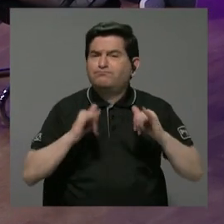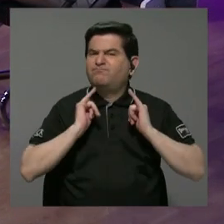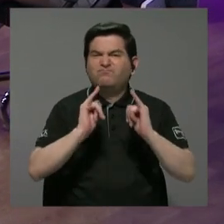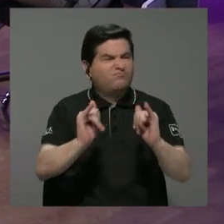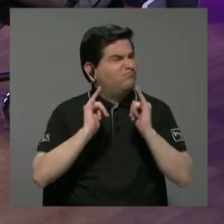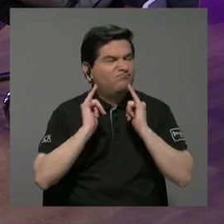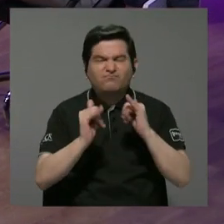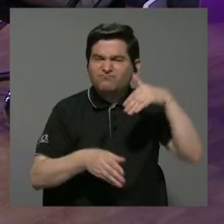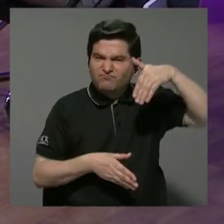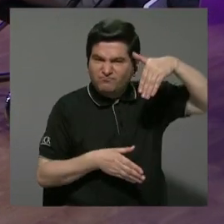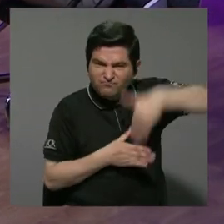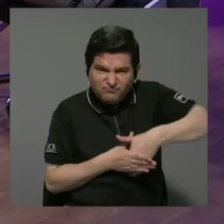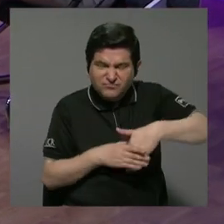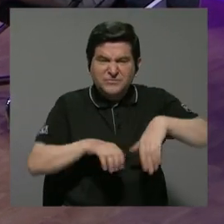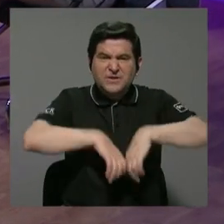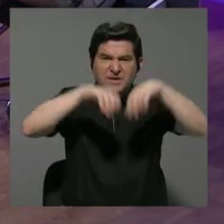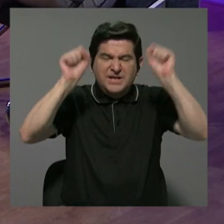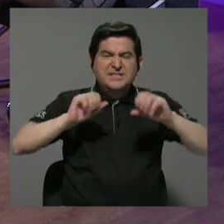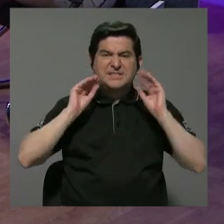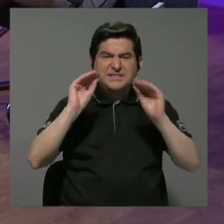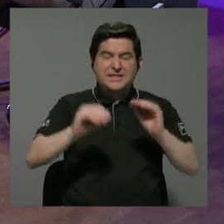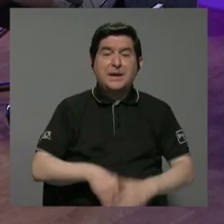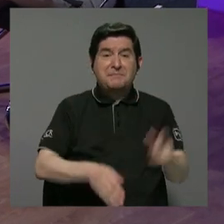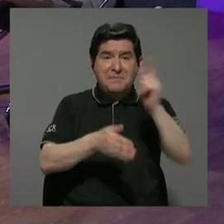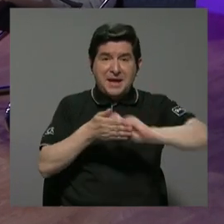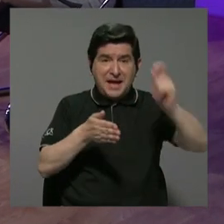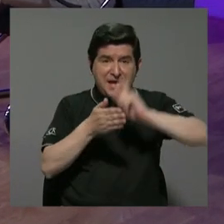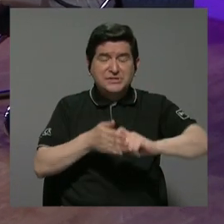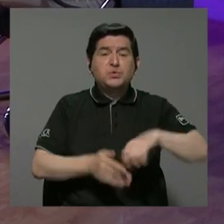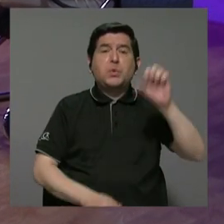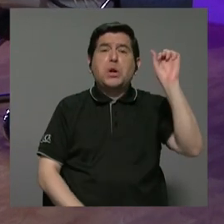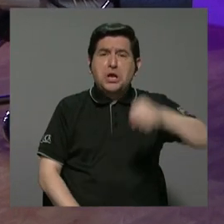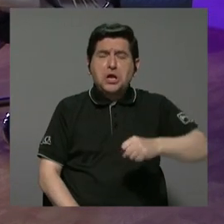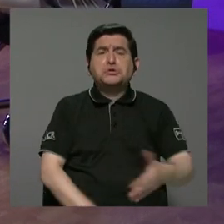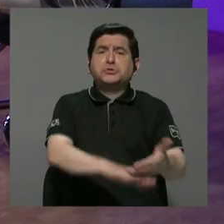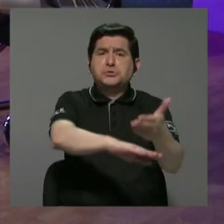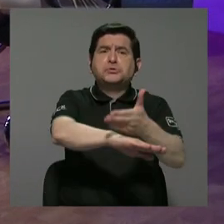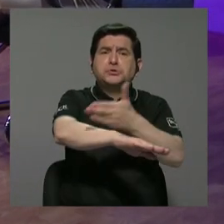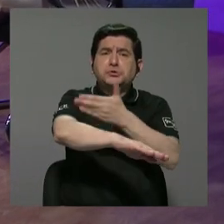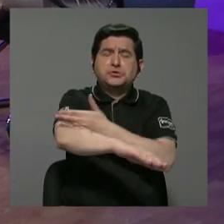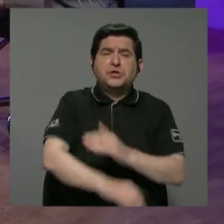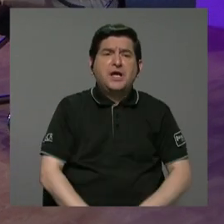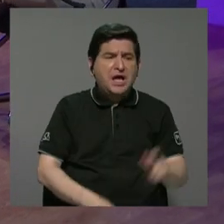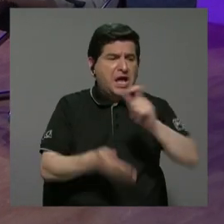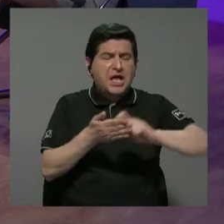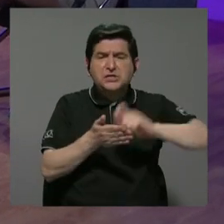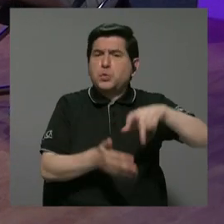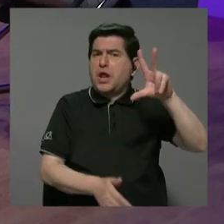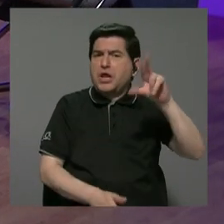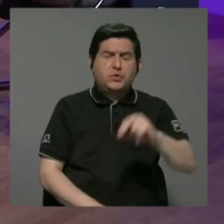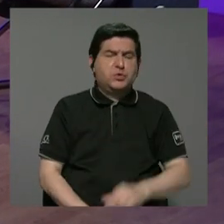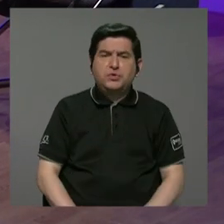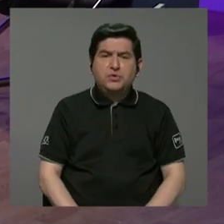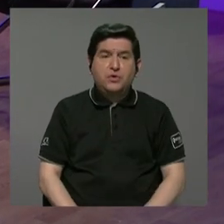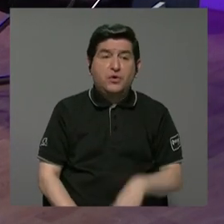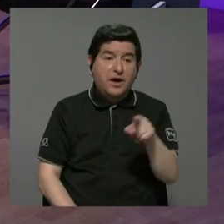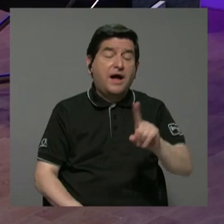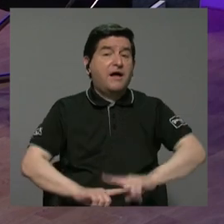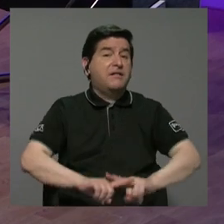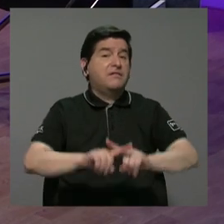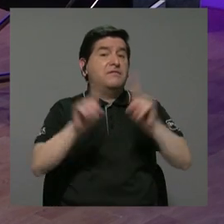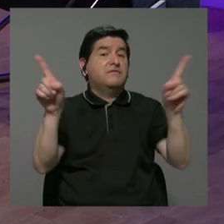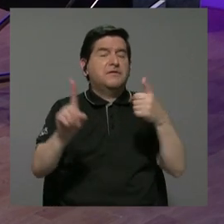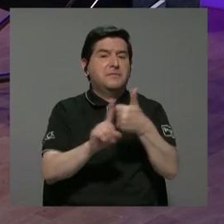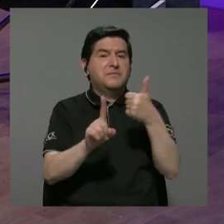desigualdad a lo interno del sistema educativo, escuelas que sí lograron avanzar, escuelas que no. Ya ahí tenemos diferencias en